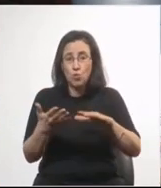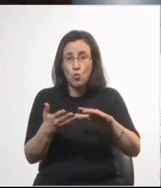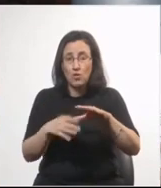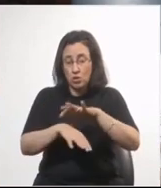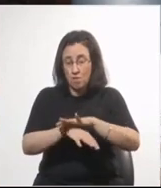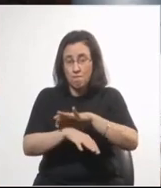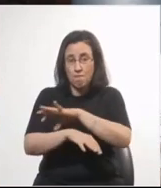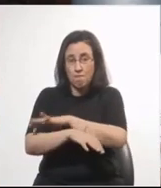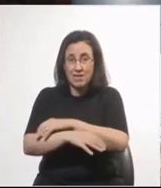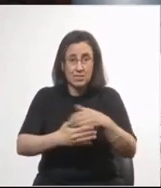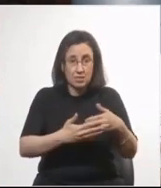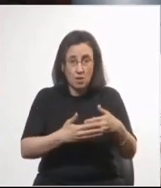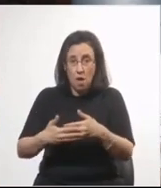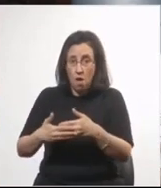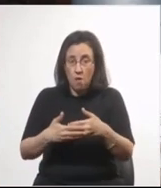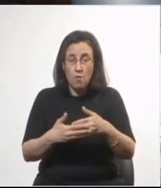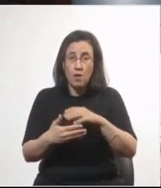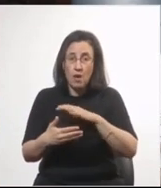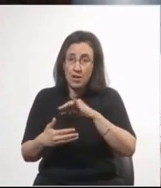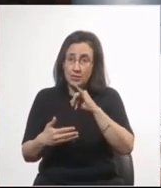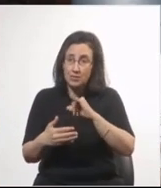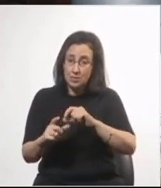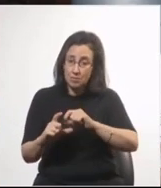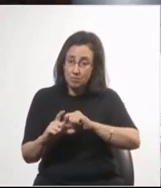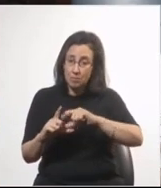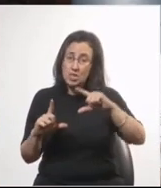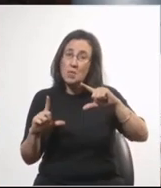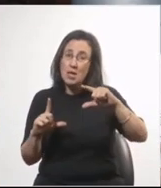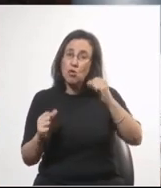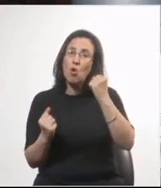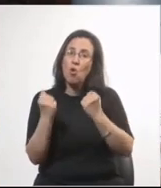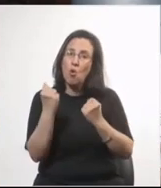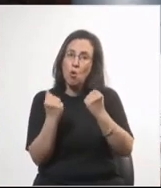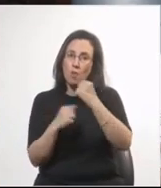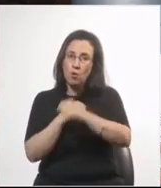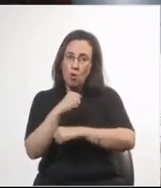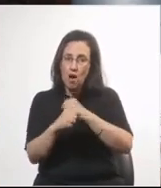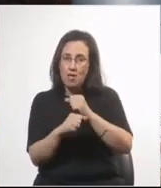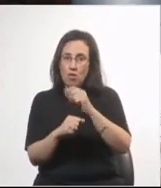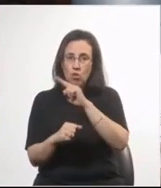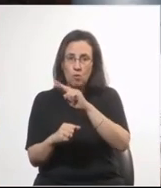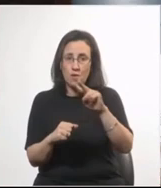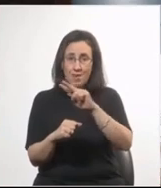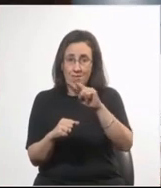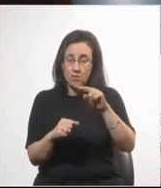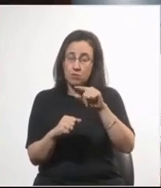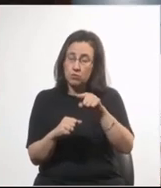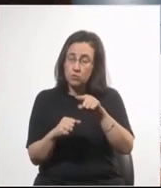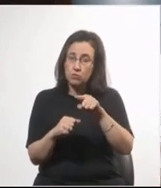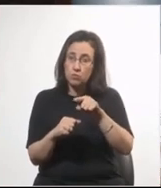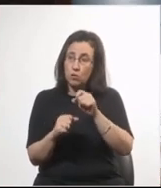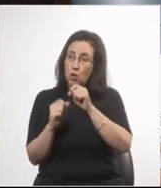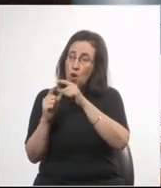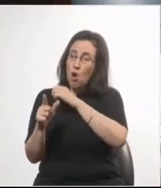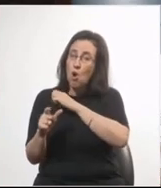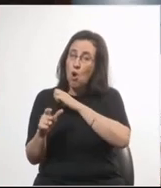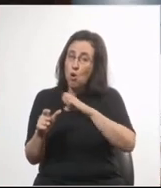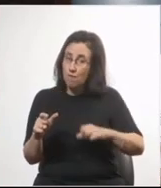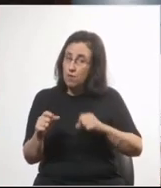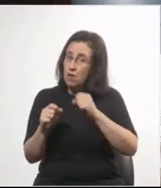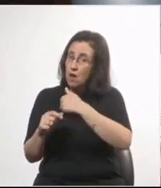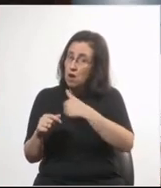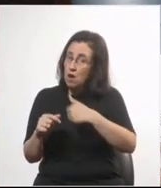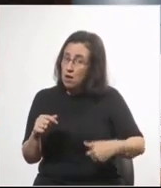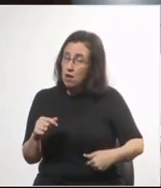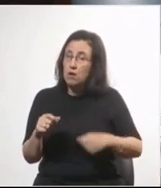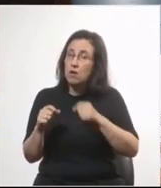donde pese al crecimiento económico verificado en el 2022, ya que el gobierno dispuso de un incremento de recursos